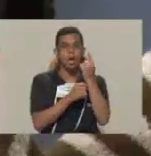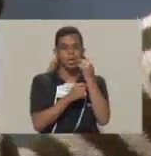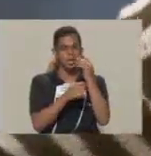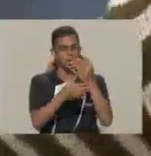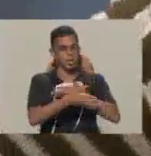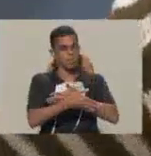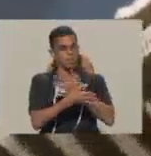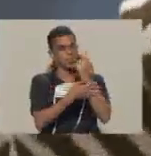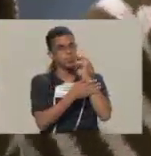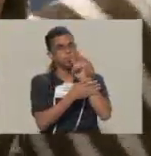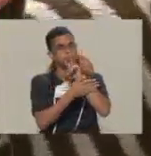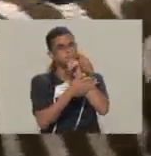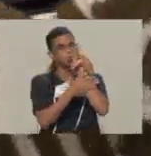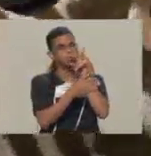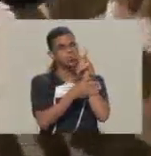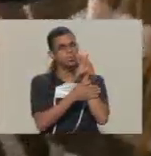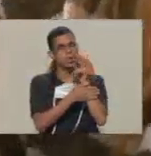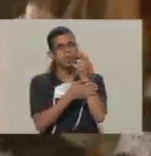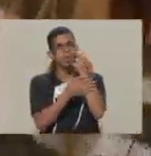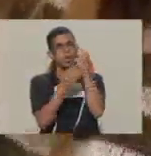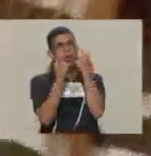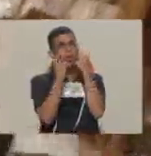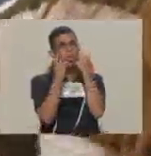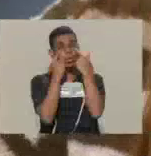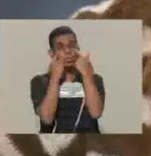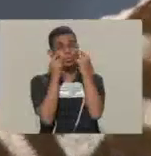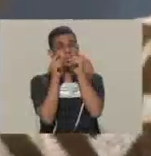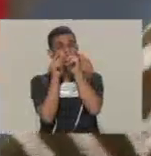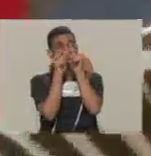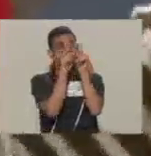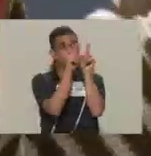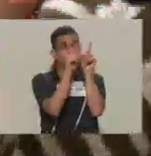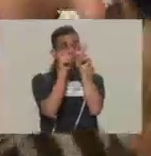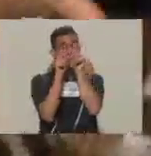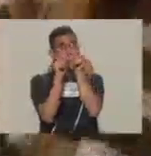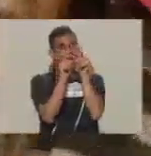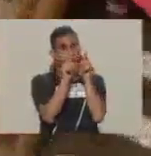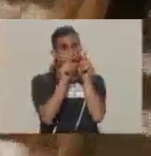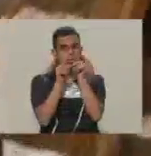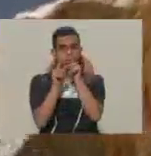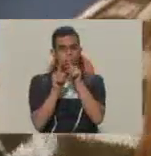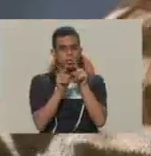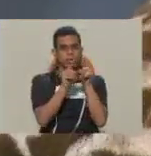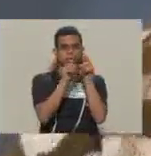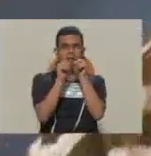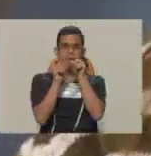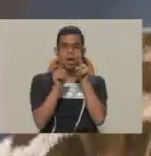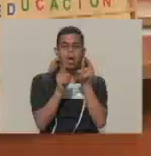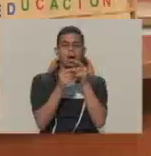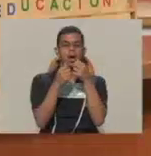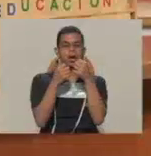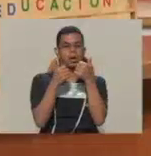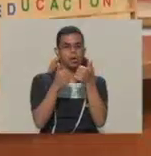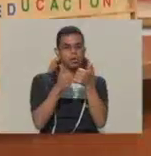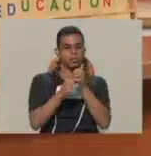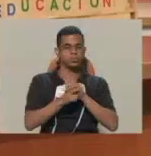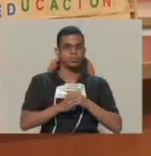de manera de que los niños lleven el seguimiento de la vista a donde va el objeto, ¿verdad?, el